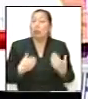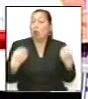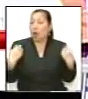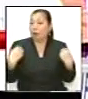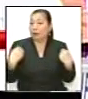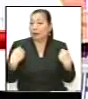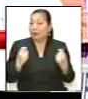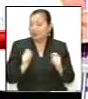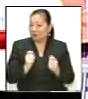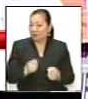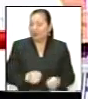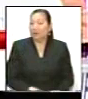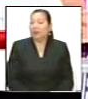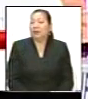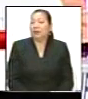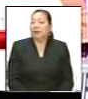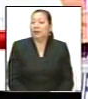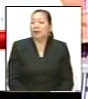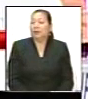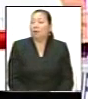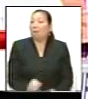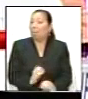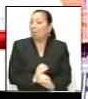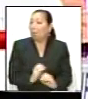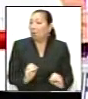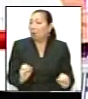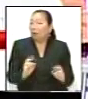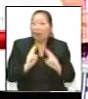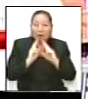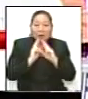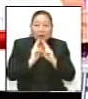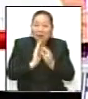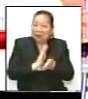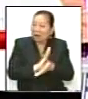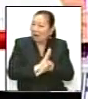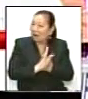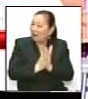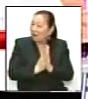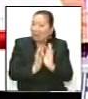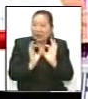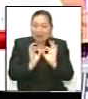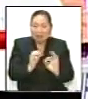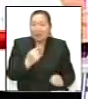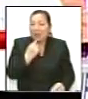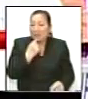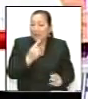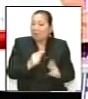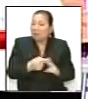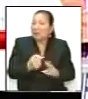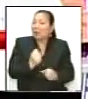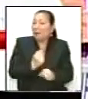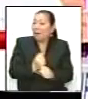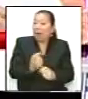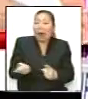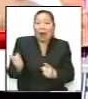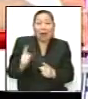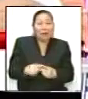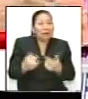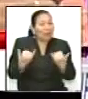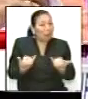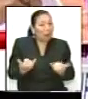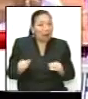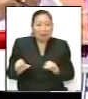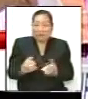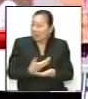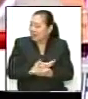le hice llegar? En ninguno hubo alguna respuesta, siempre se dijo que se iba a empezar a trabajar, pero hasta ahora no se